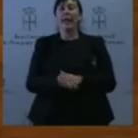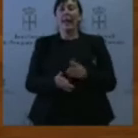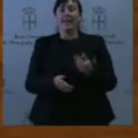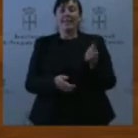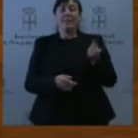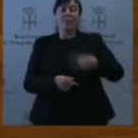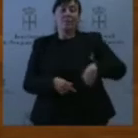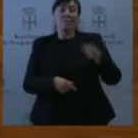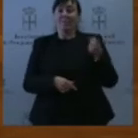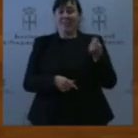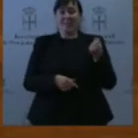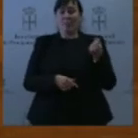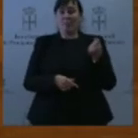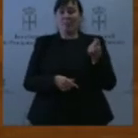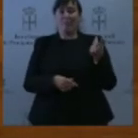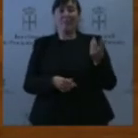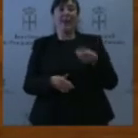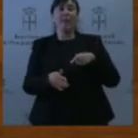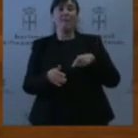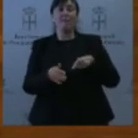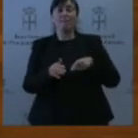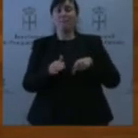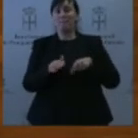dinero público y un uso más transparente que